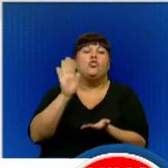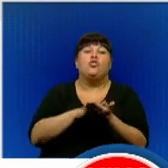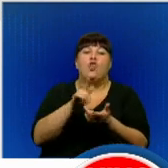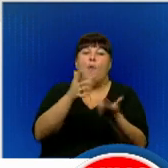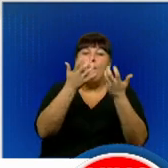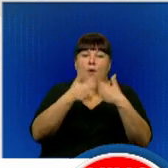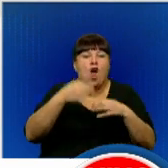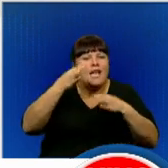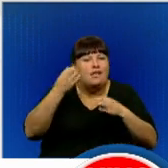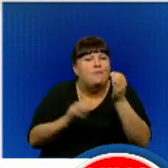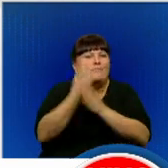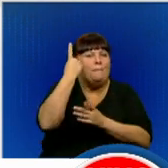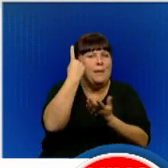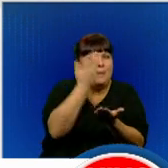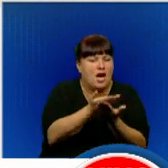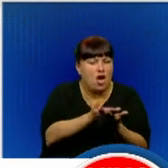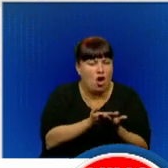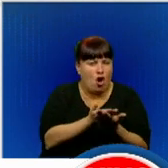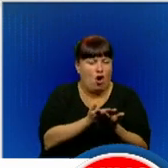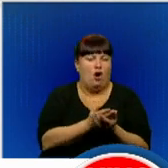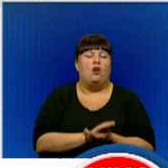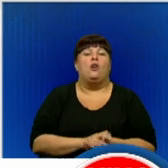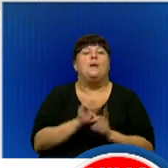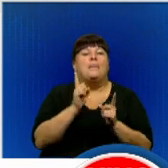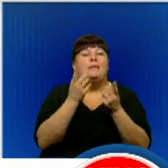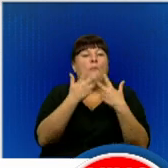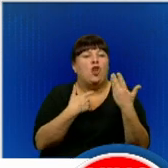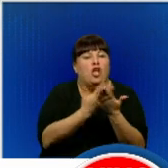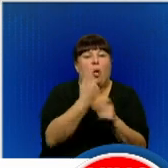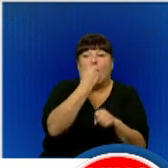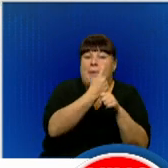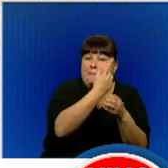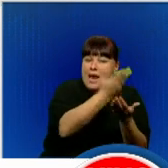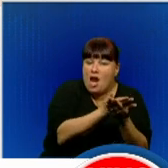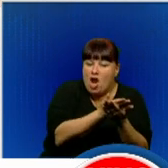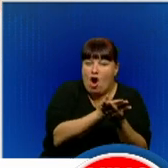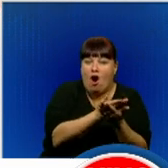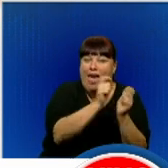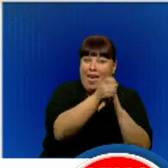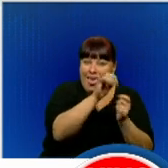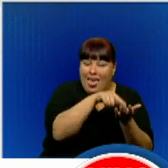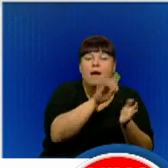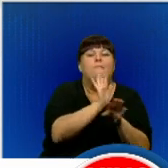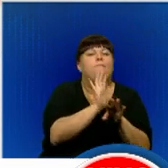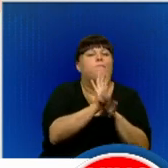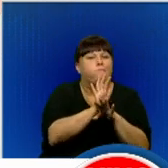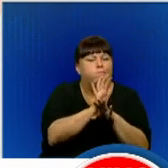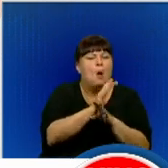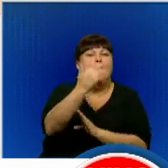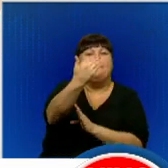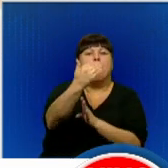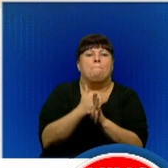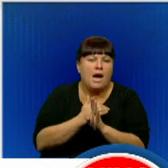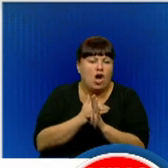original respecto del proyecto original esto significa una reducción